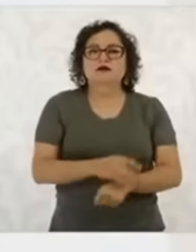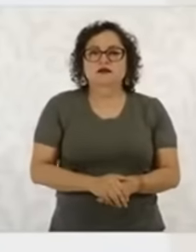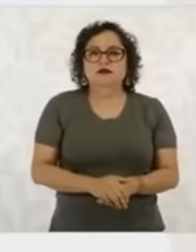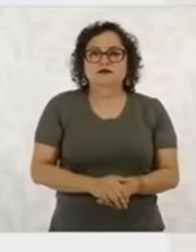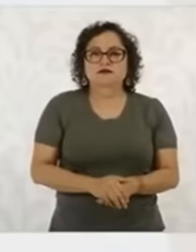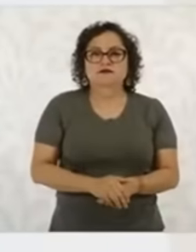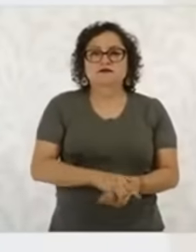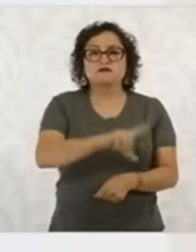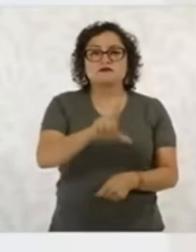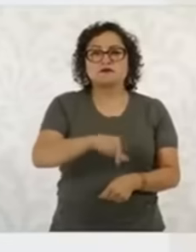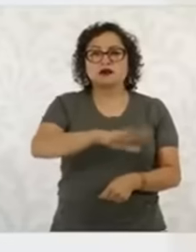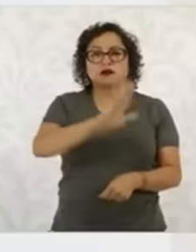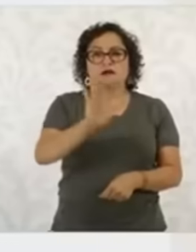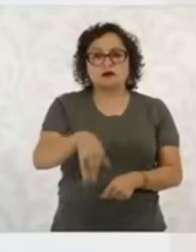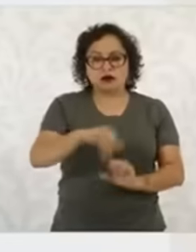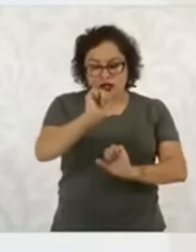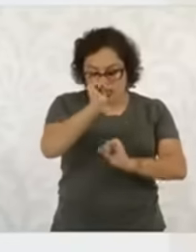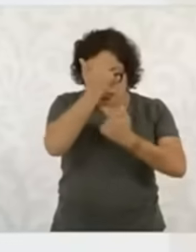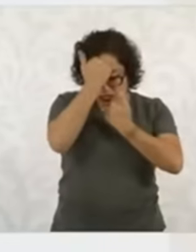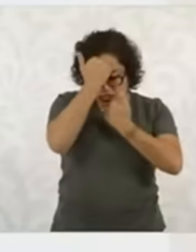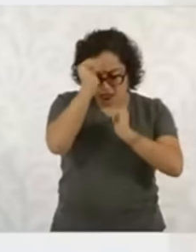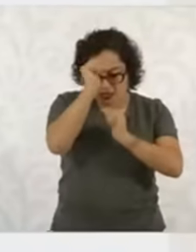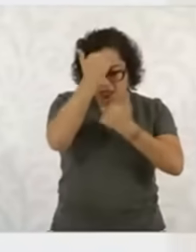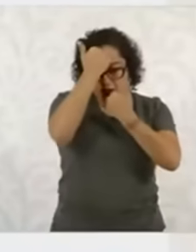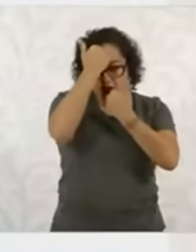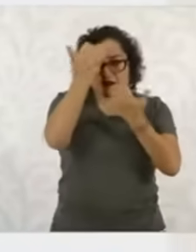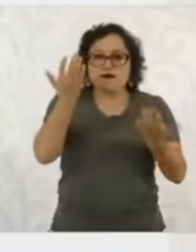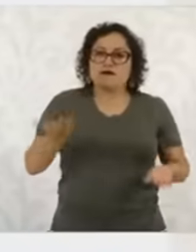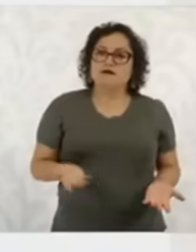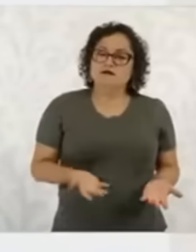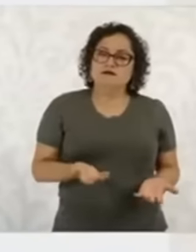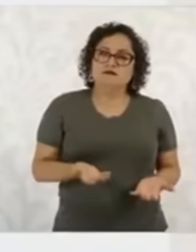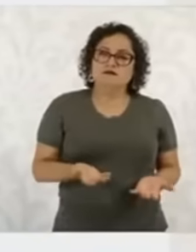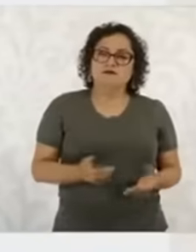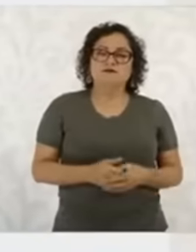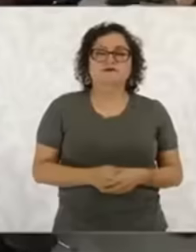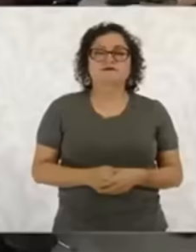arrepentimientos, ¿no? Y por último, presidenta,